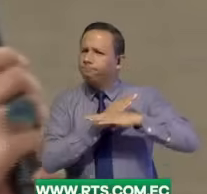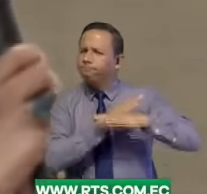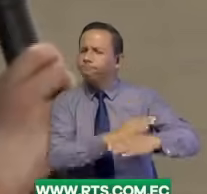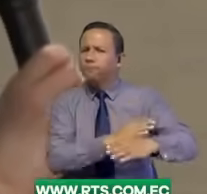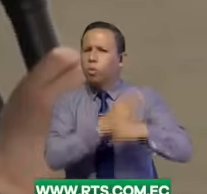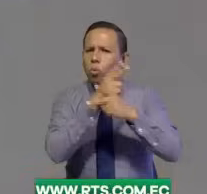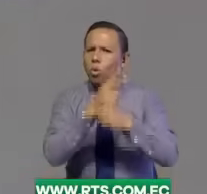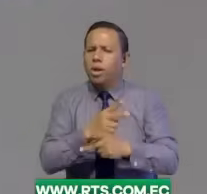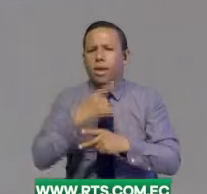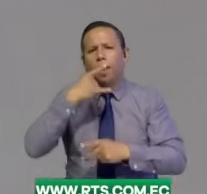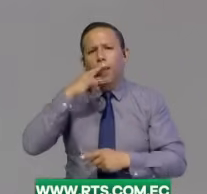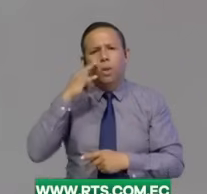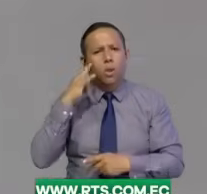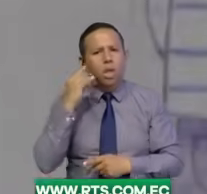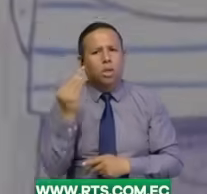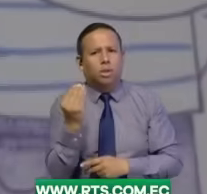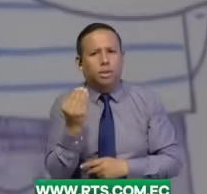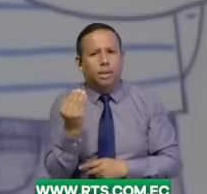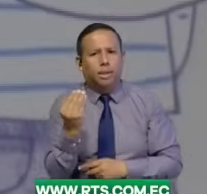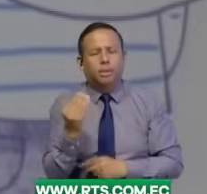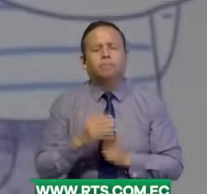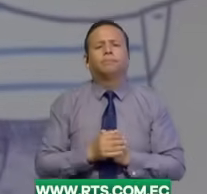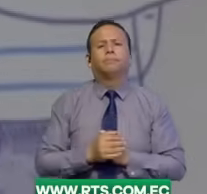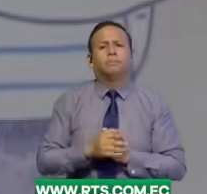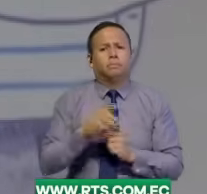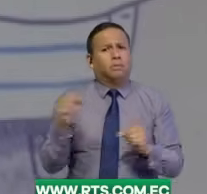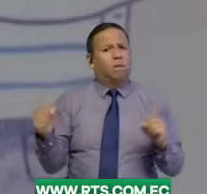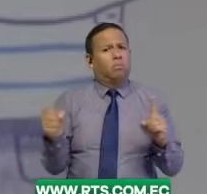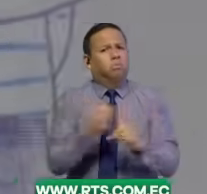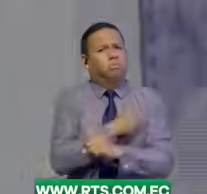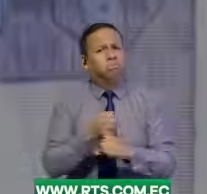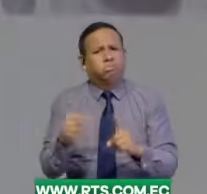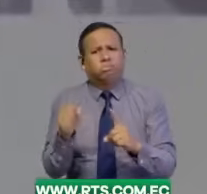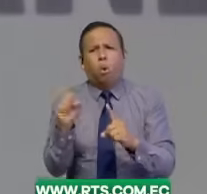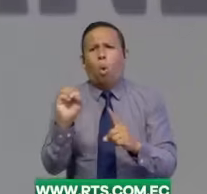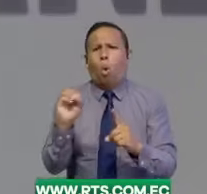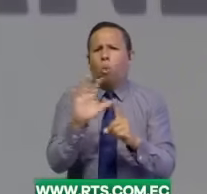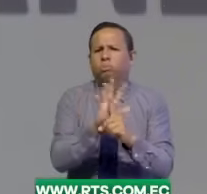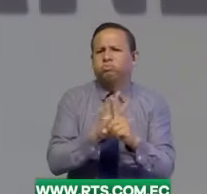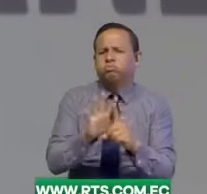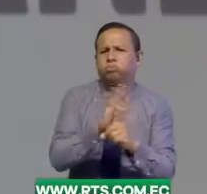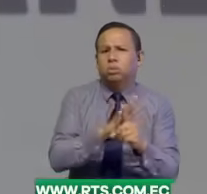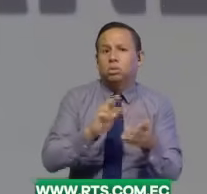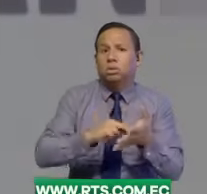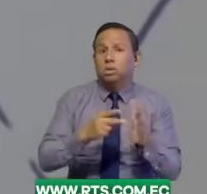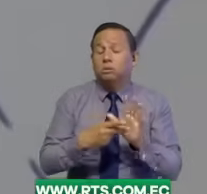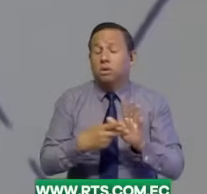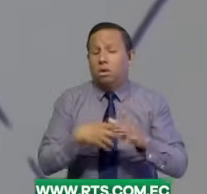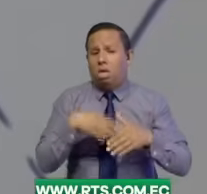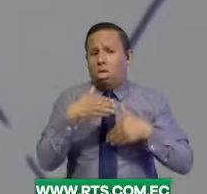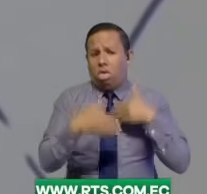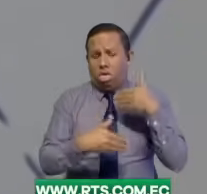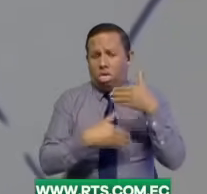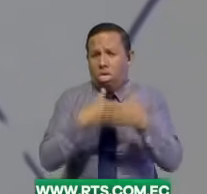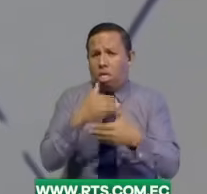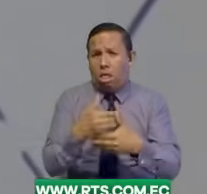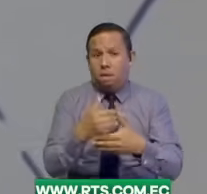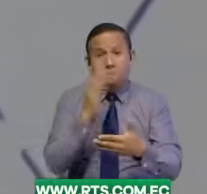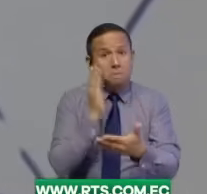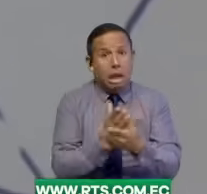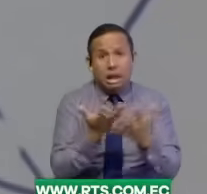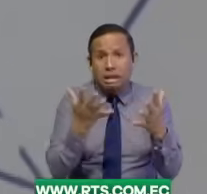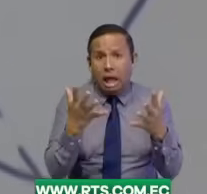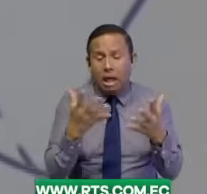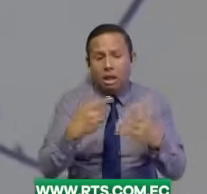niñas y adolescentes. Y es que señalan que la violencia es un círculo que se retroalimenta, que si no se corta a edades tempranas, es